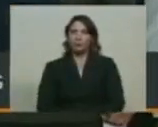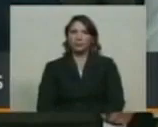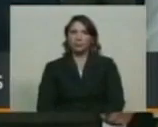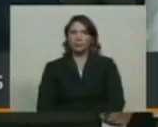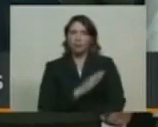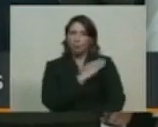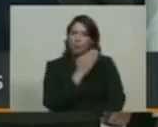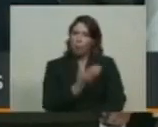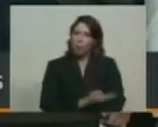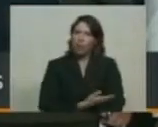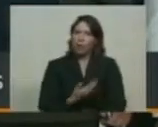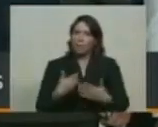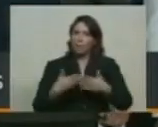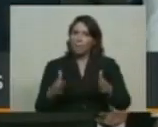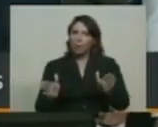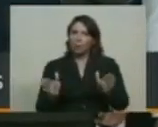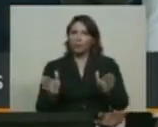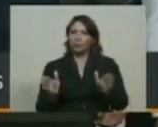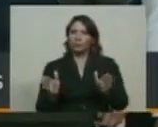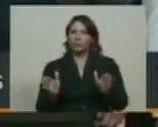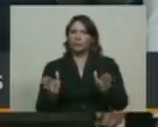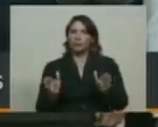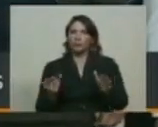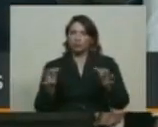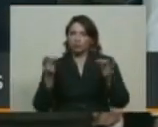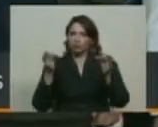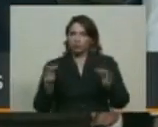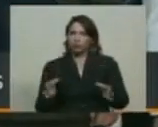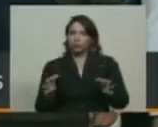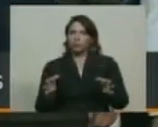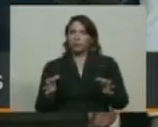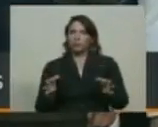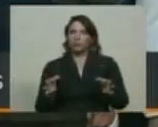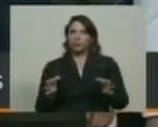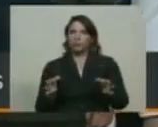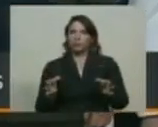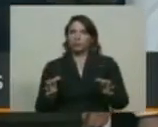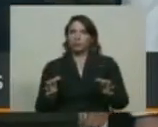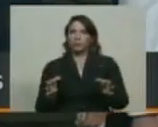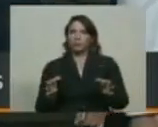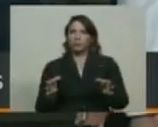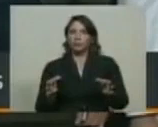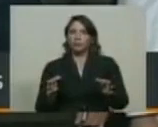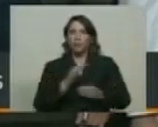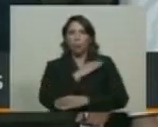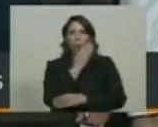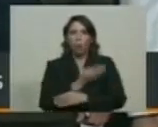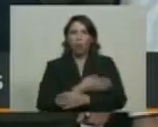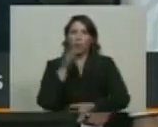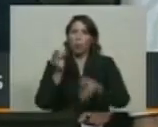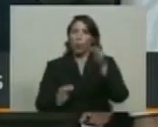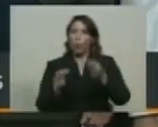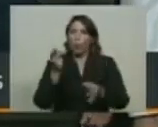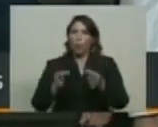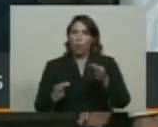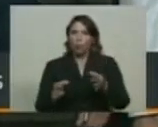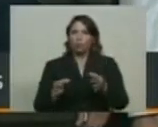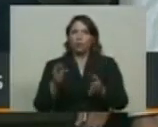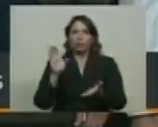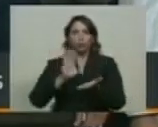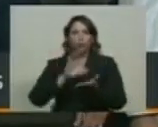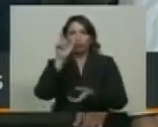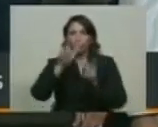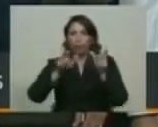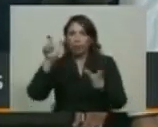poderes públicos sólidos, poder judicial, un poder ciudadano,